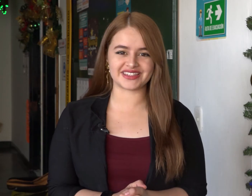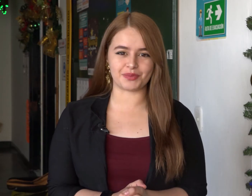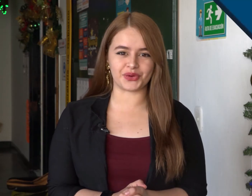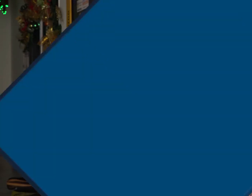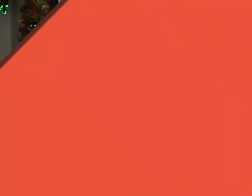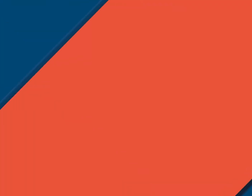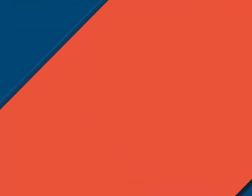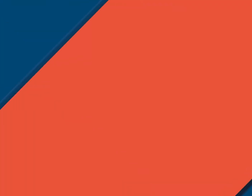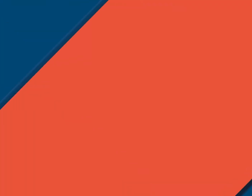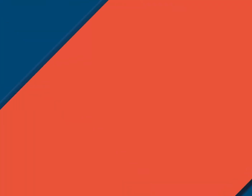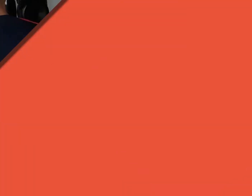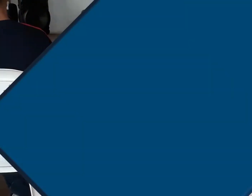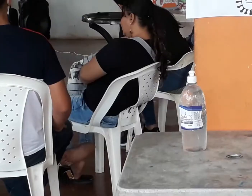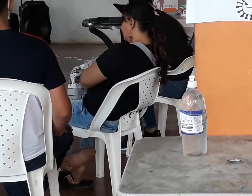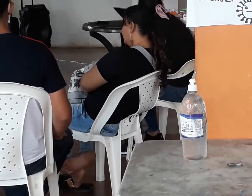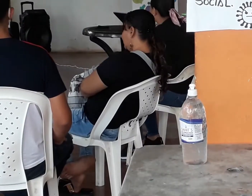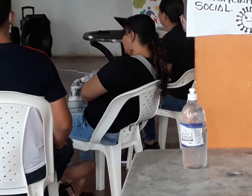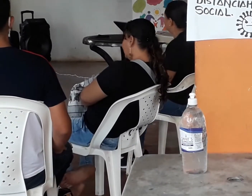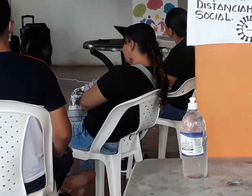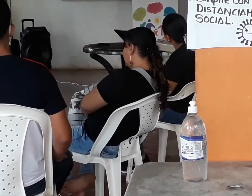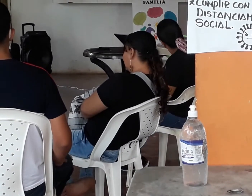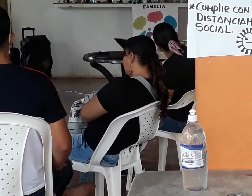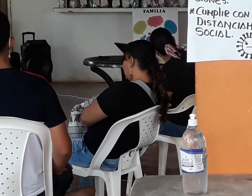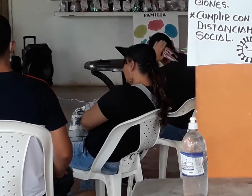sobre este programa.